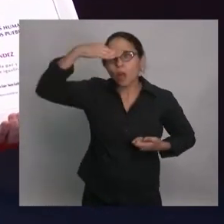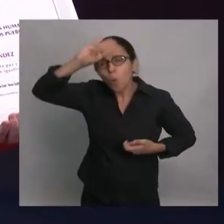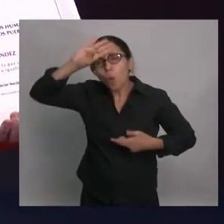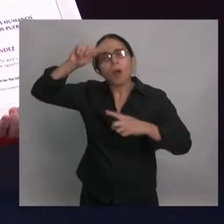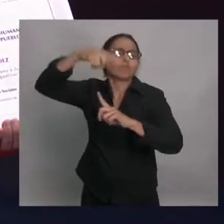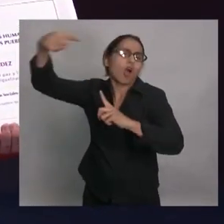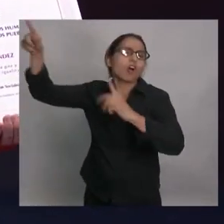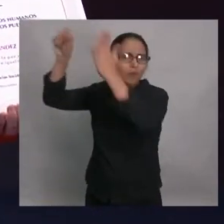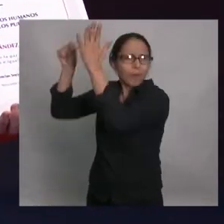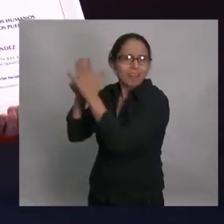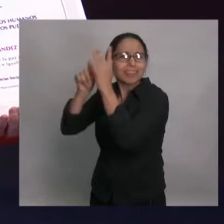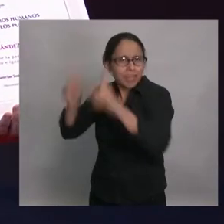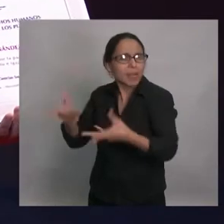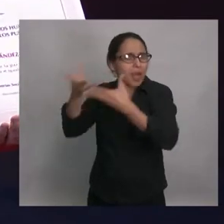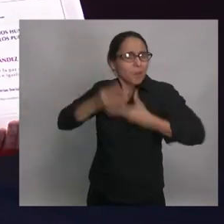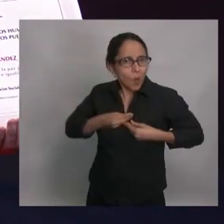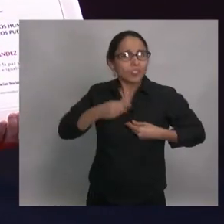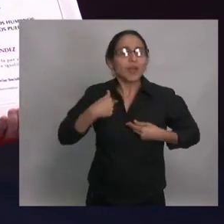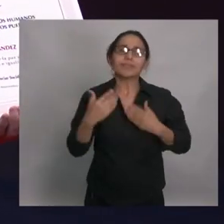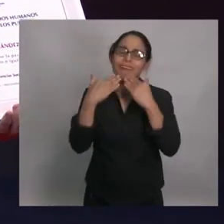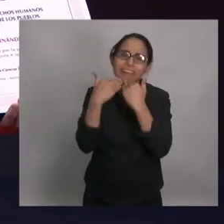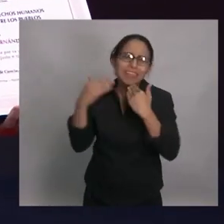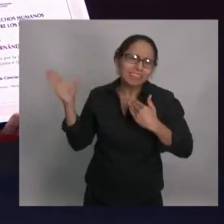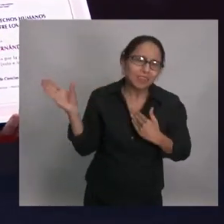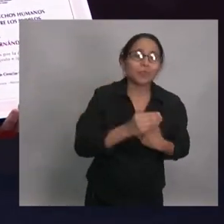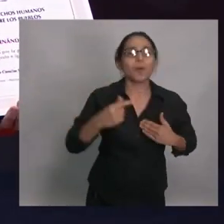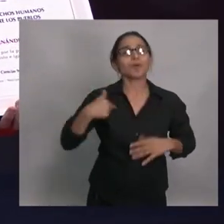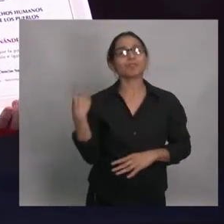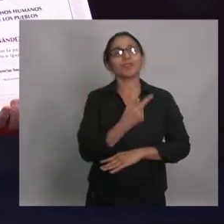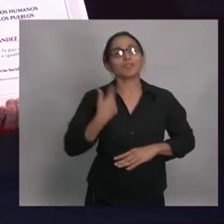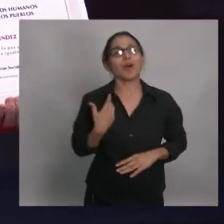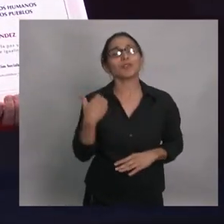gracias a ellos estamos aquí hoy gracias